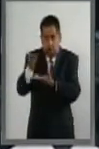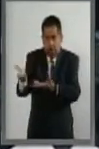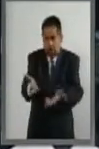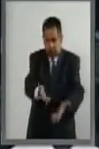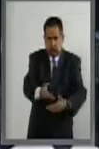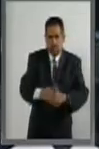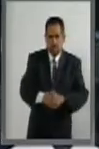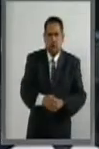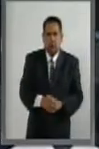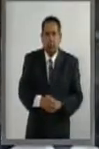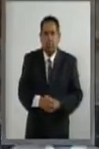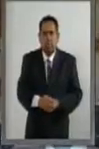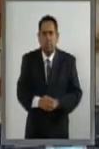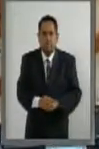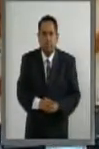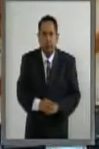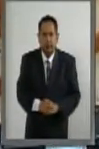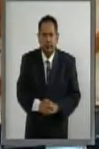adelante.